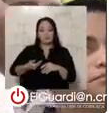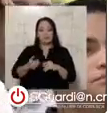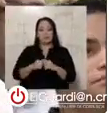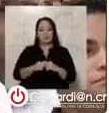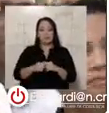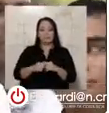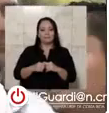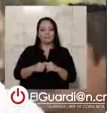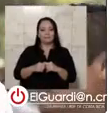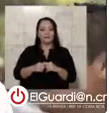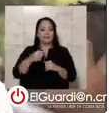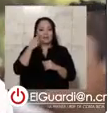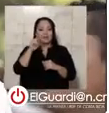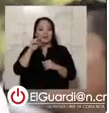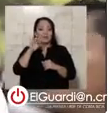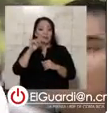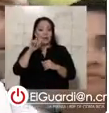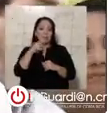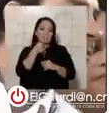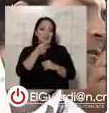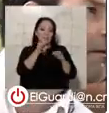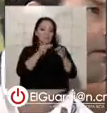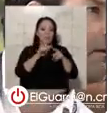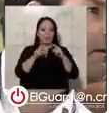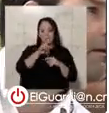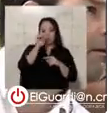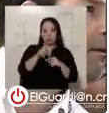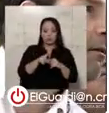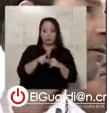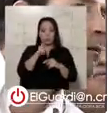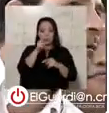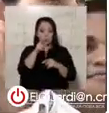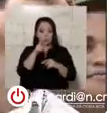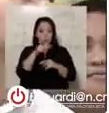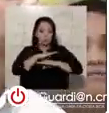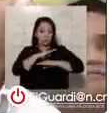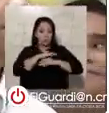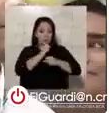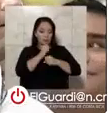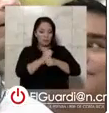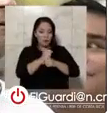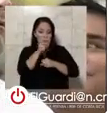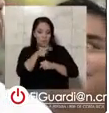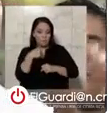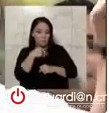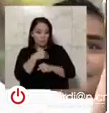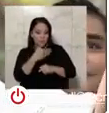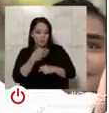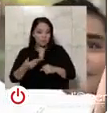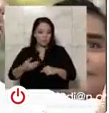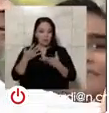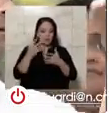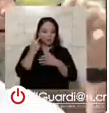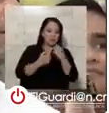doña Natalia más bien se refirió al caso, pero yo quería consultarle a usted si usted está satisfecho con la labor que ya ha desempeñado estos casi 2 años